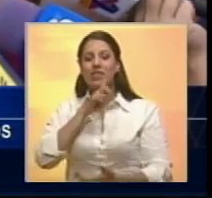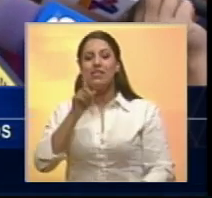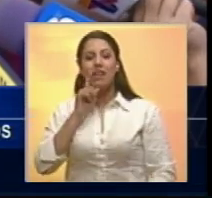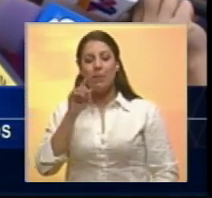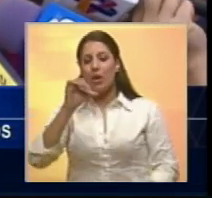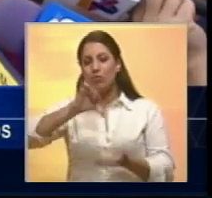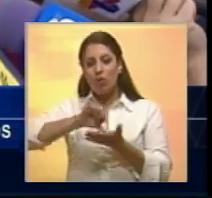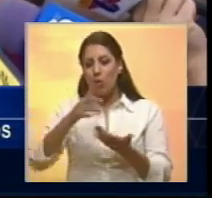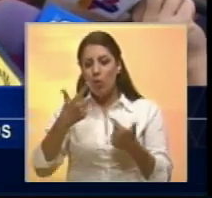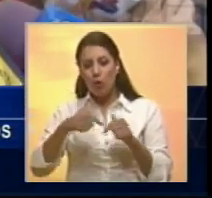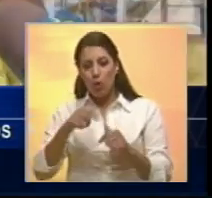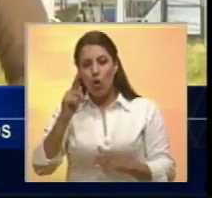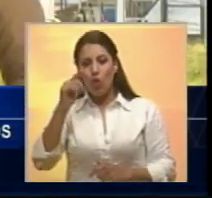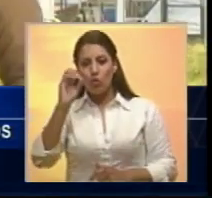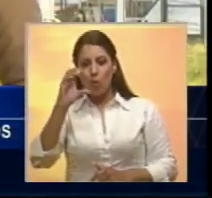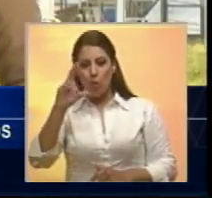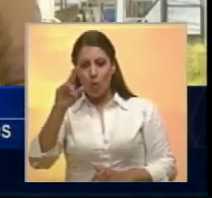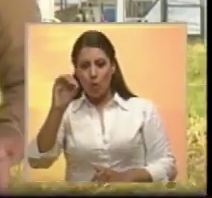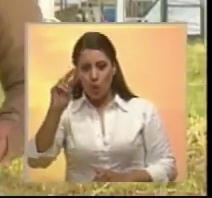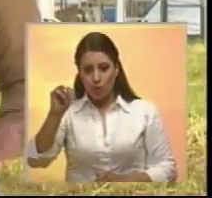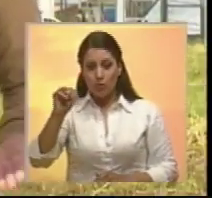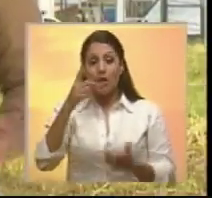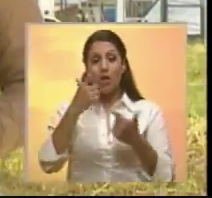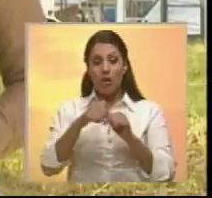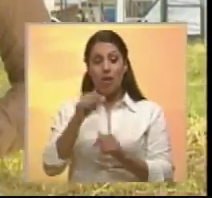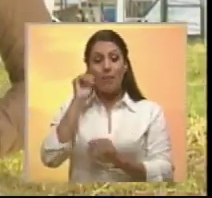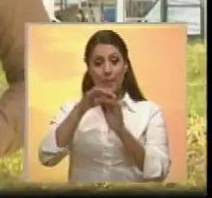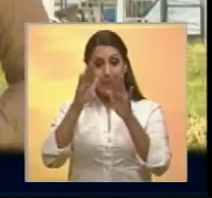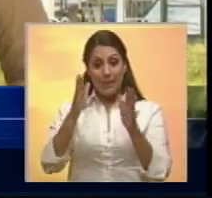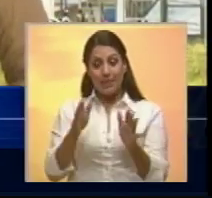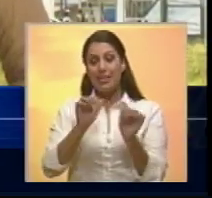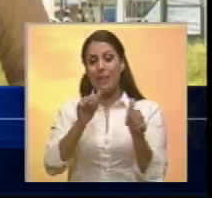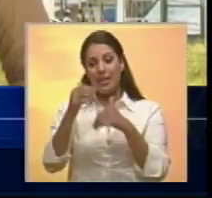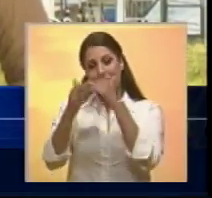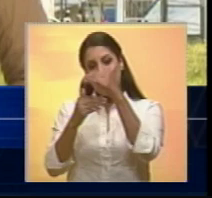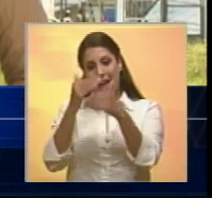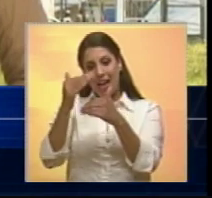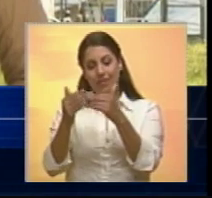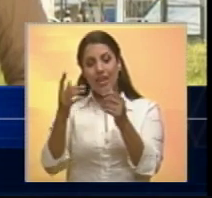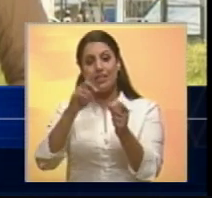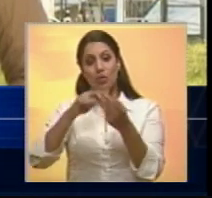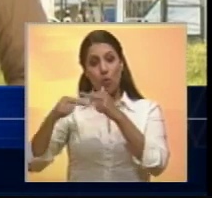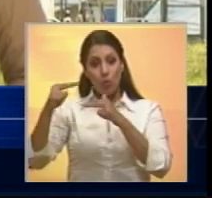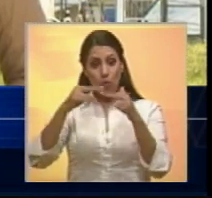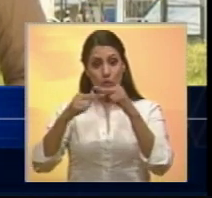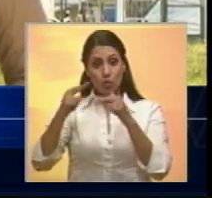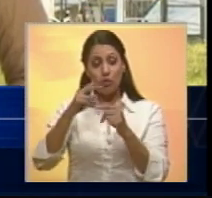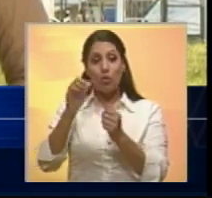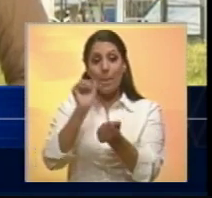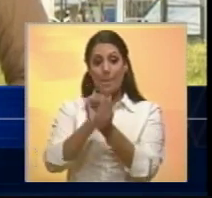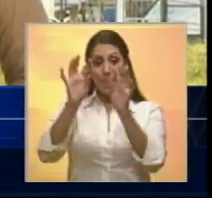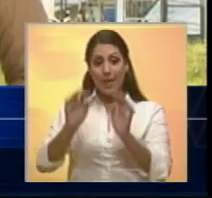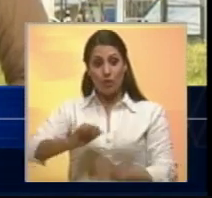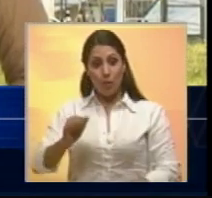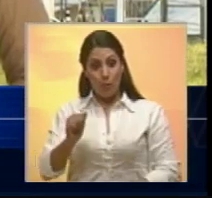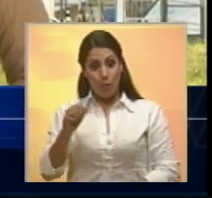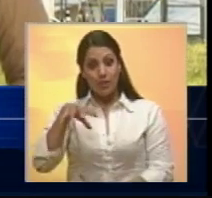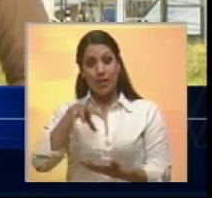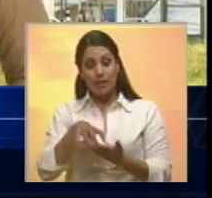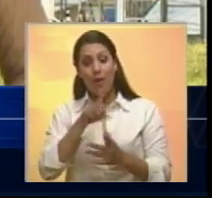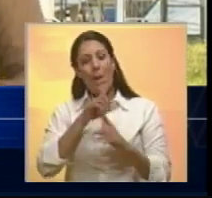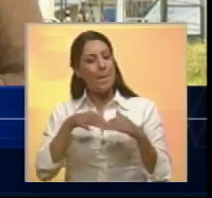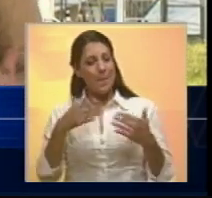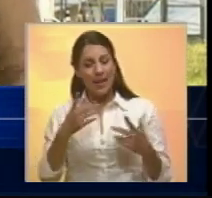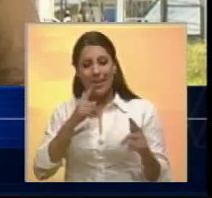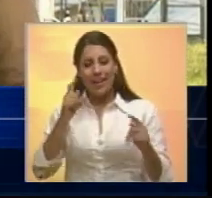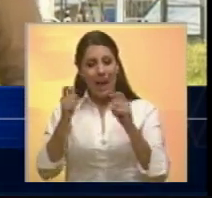Centro Penitenciario de Tocorón. Informó además la ministra Varela que avanzan los trabajos en la infraestructura de los calabozos de la Policía Regional para